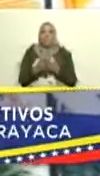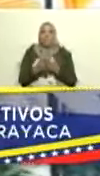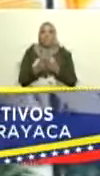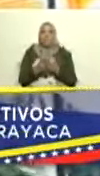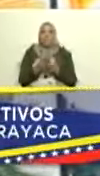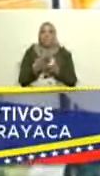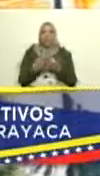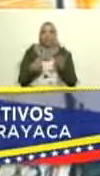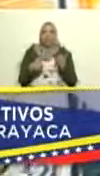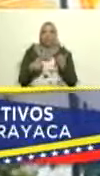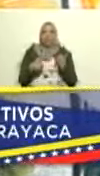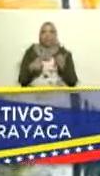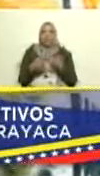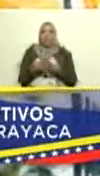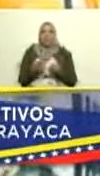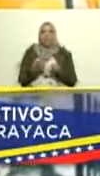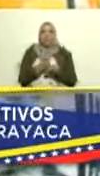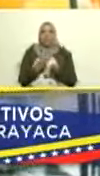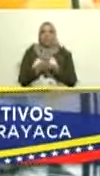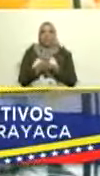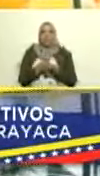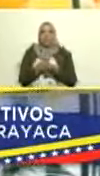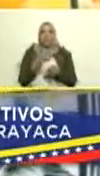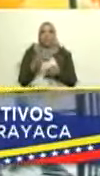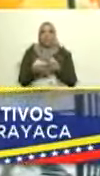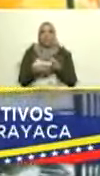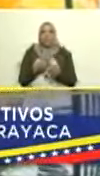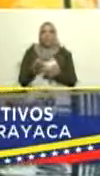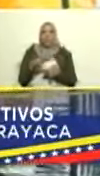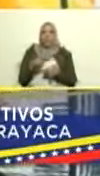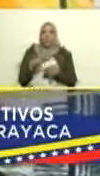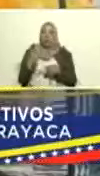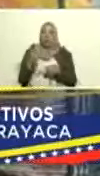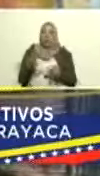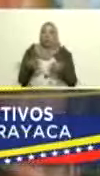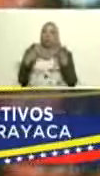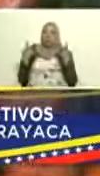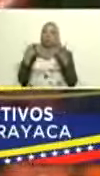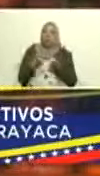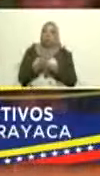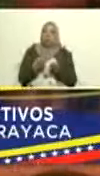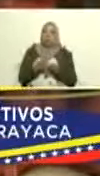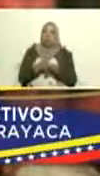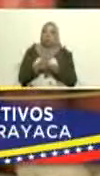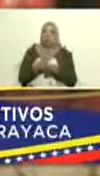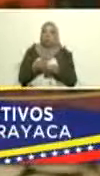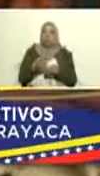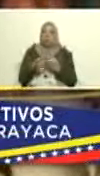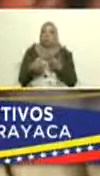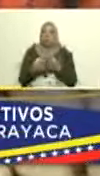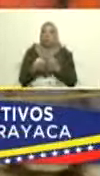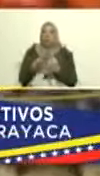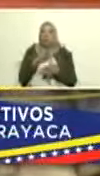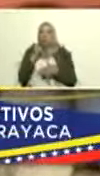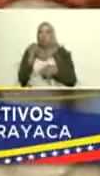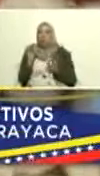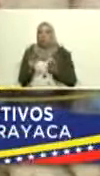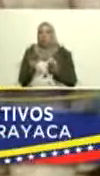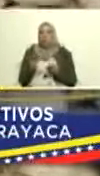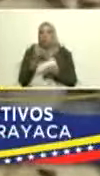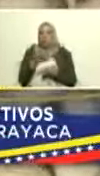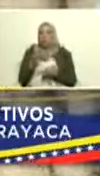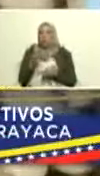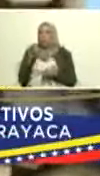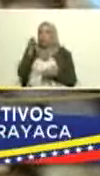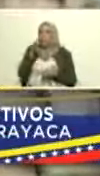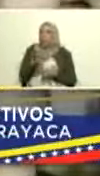presentación de todos los rubros que se producen aquí en Carayaca, territorio sano, sabroso, seguro y soberano, como le